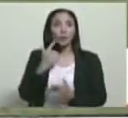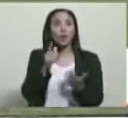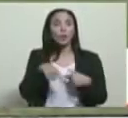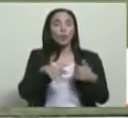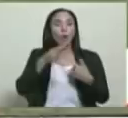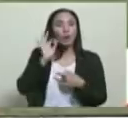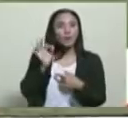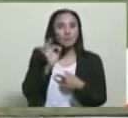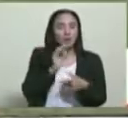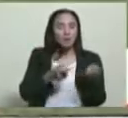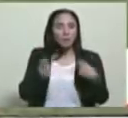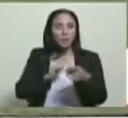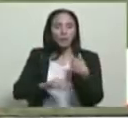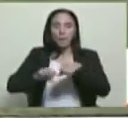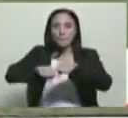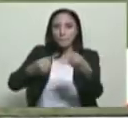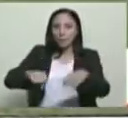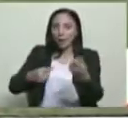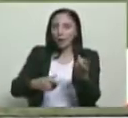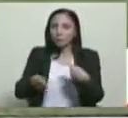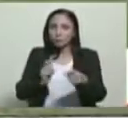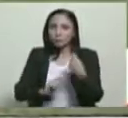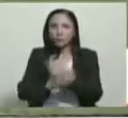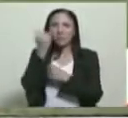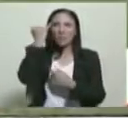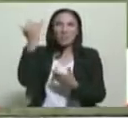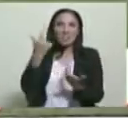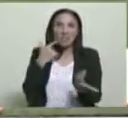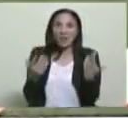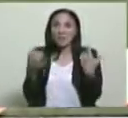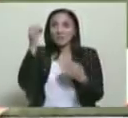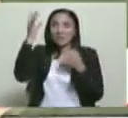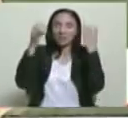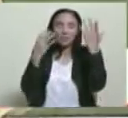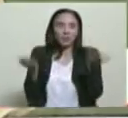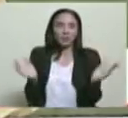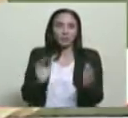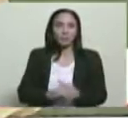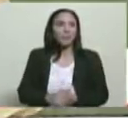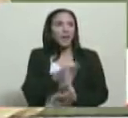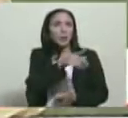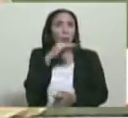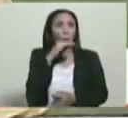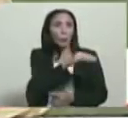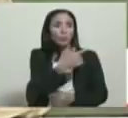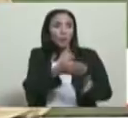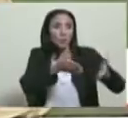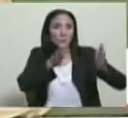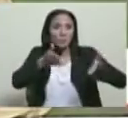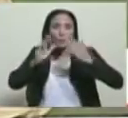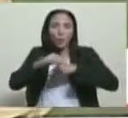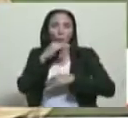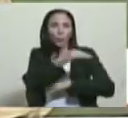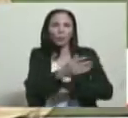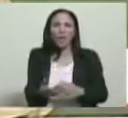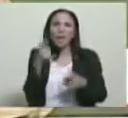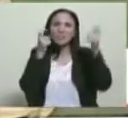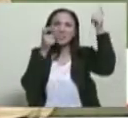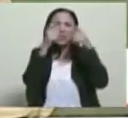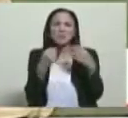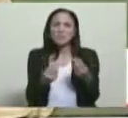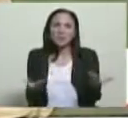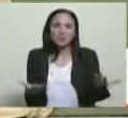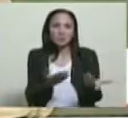café. ¿Cuántas cosas puede inventar la juventud en esos locales que están vacíos ahí? ¿Para qué hizo el comandante Chávez esos